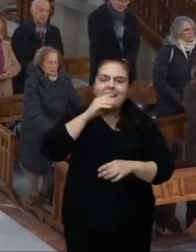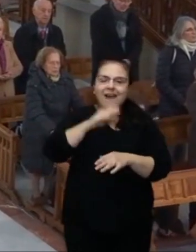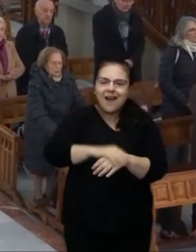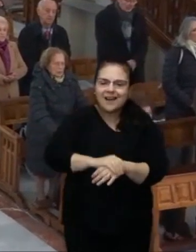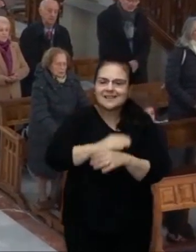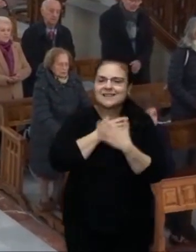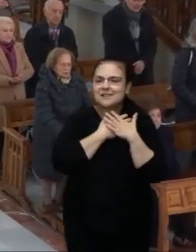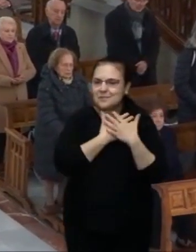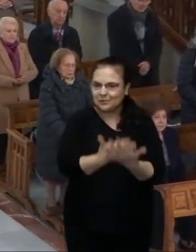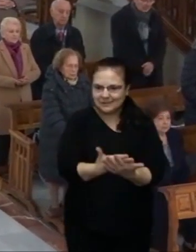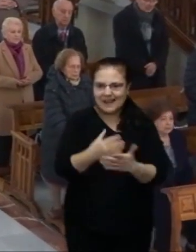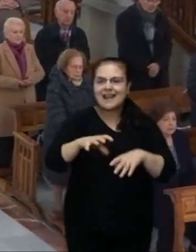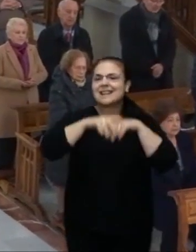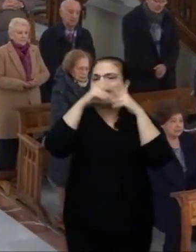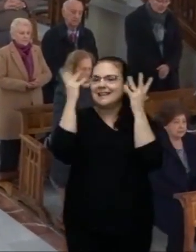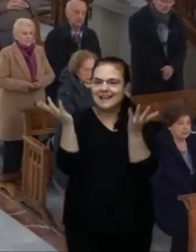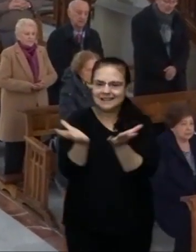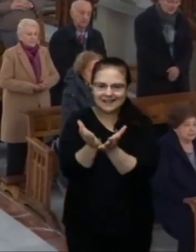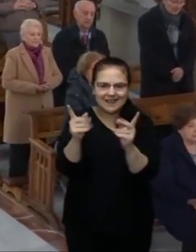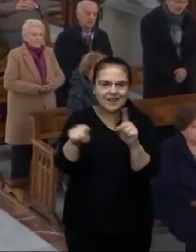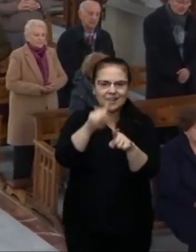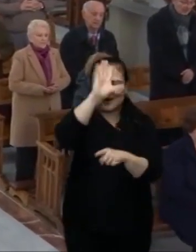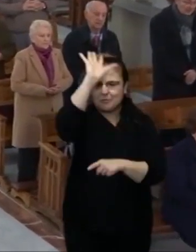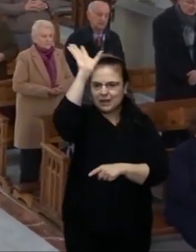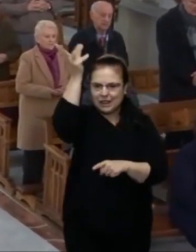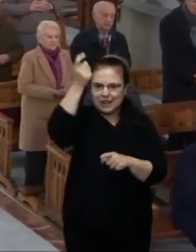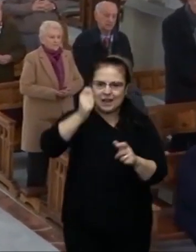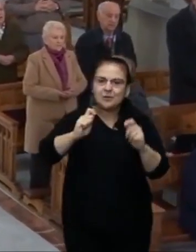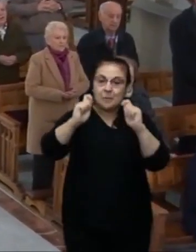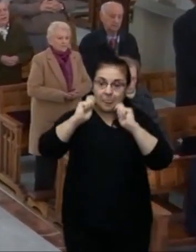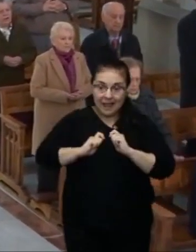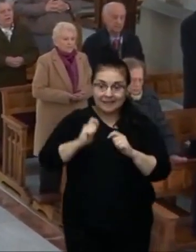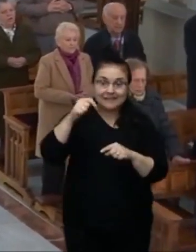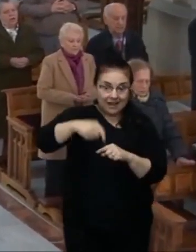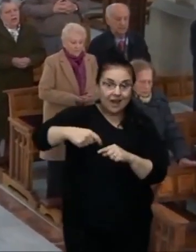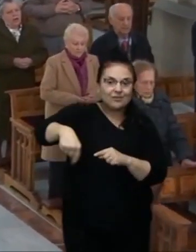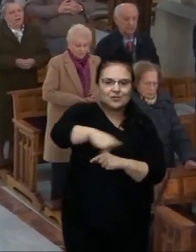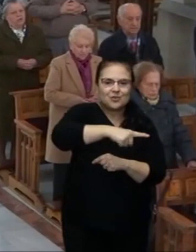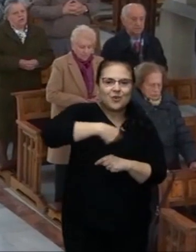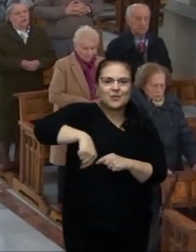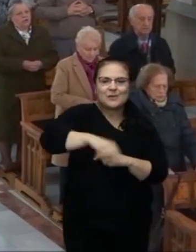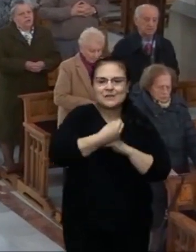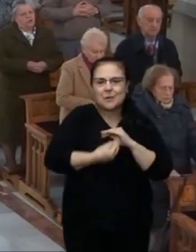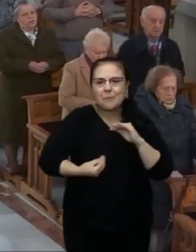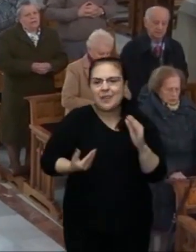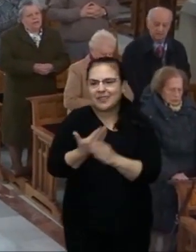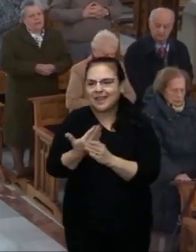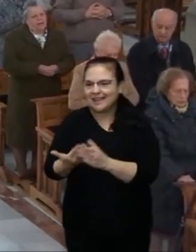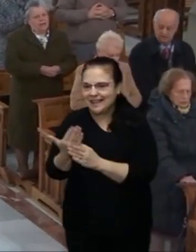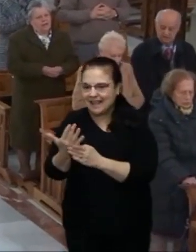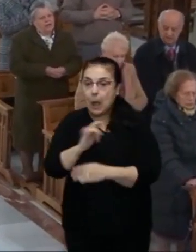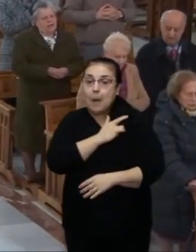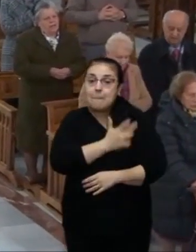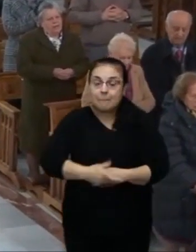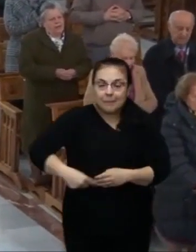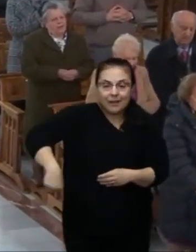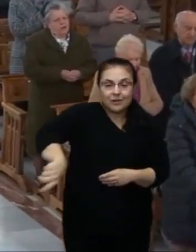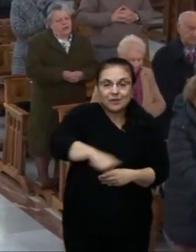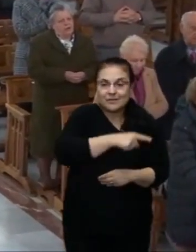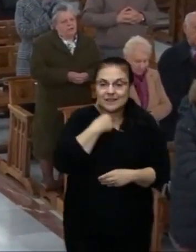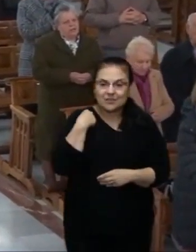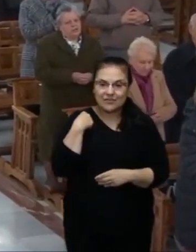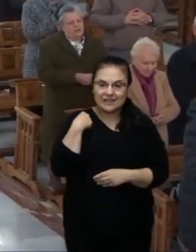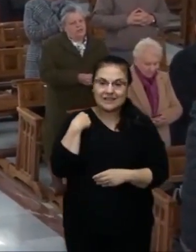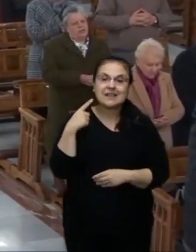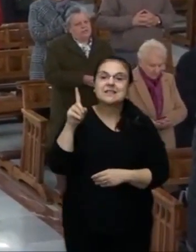reino, hágase tu voluntad en la tierra como en el cielo. Danos hoy nuestro pan de cada día,